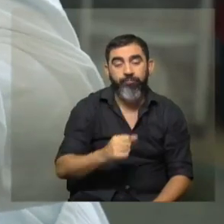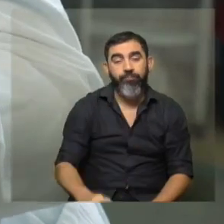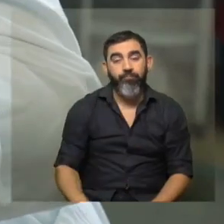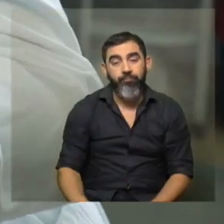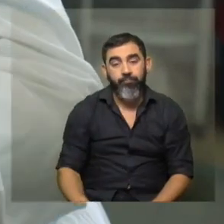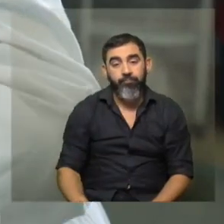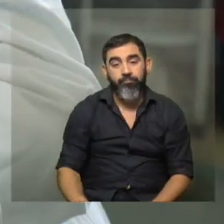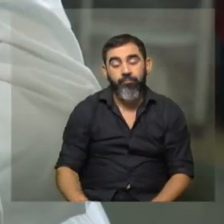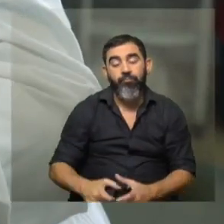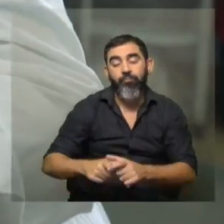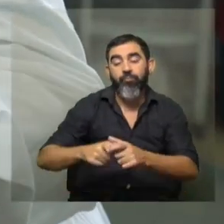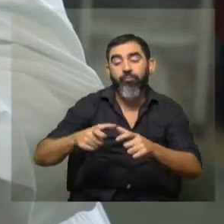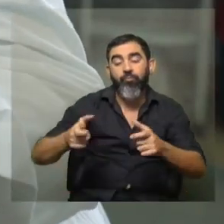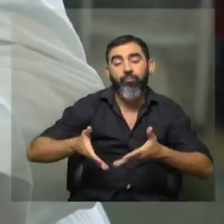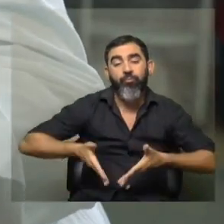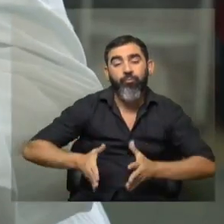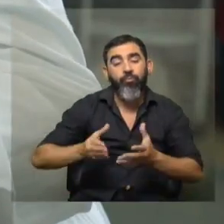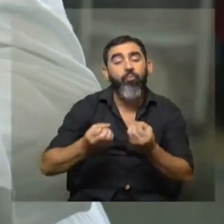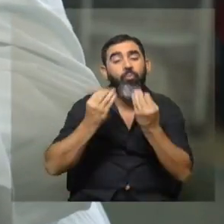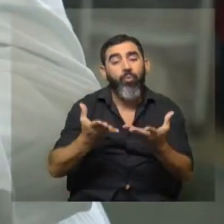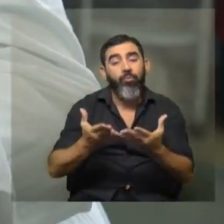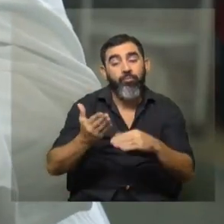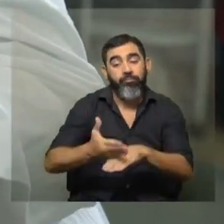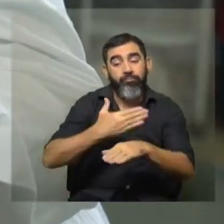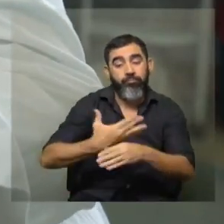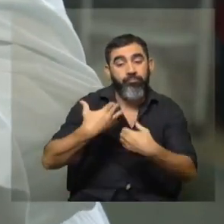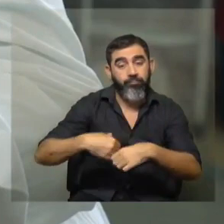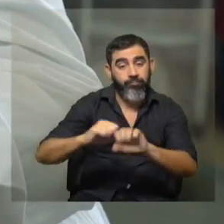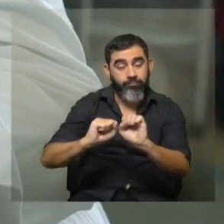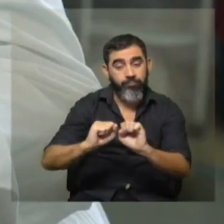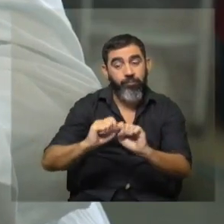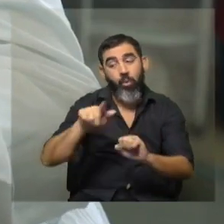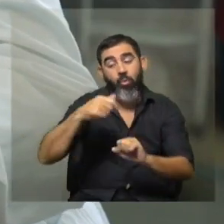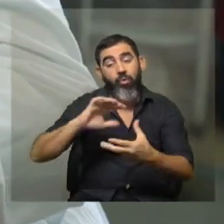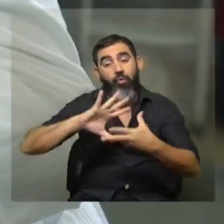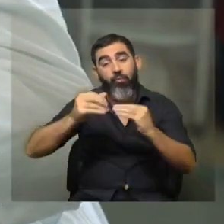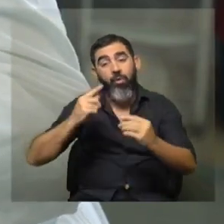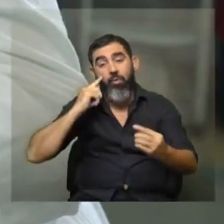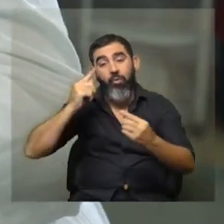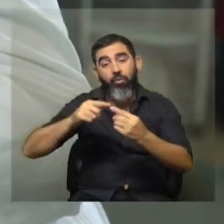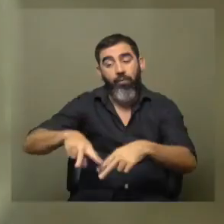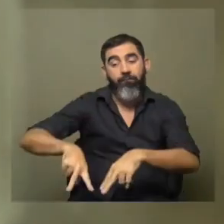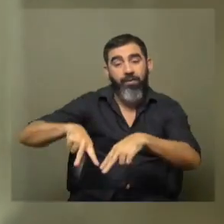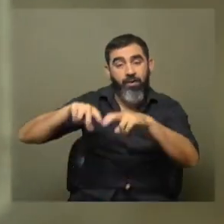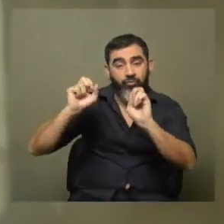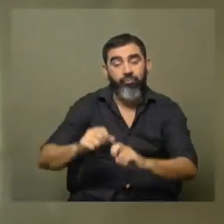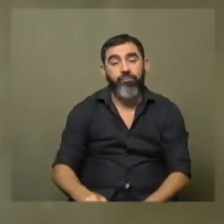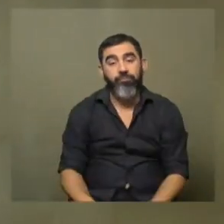Las criamos por 2 motivos distintos. Uno es con el motivo de diagnóstico y otro motivo es con el fin de investigación.